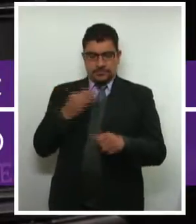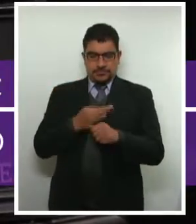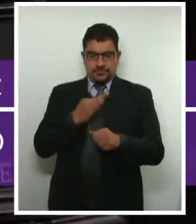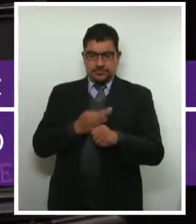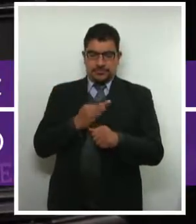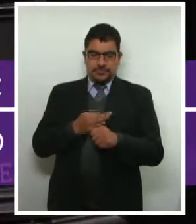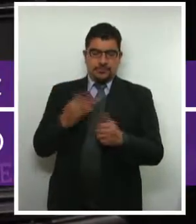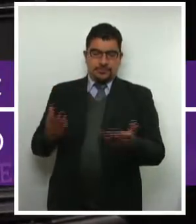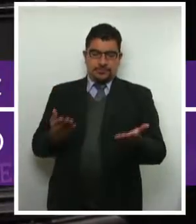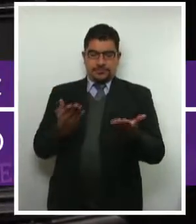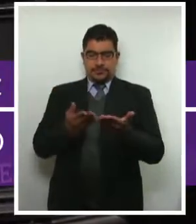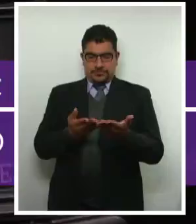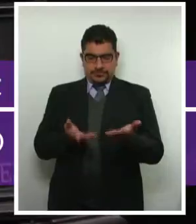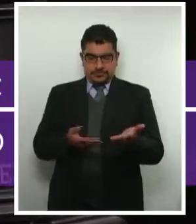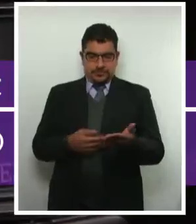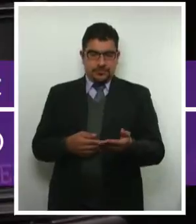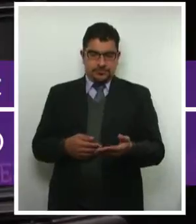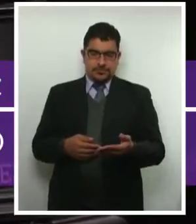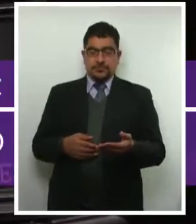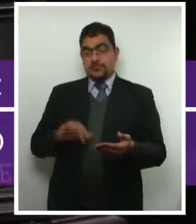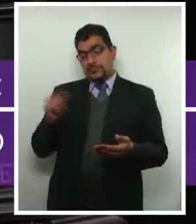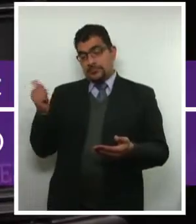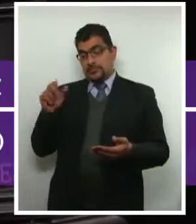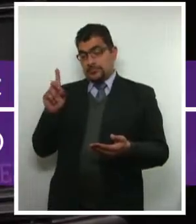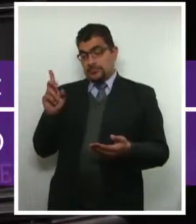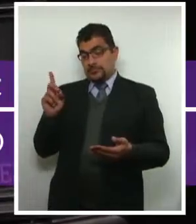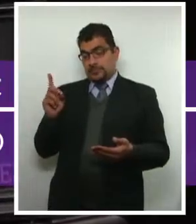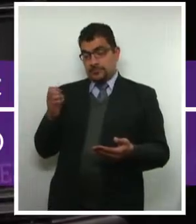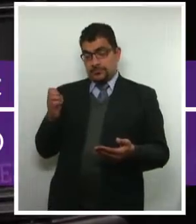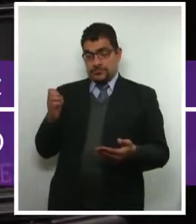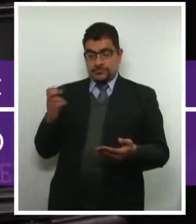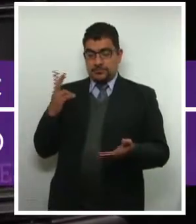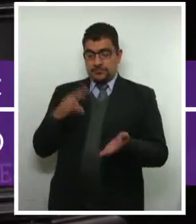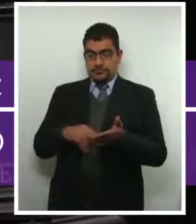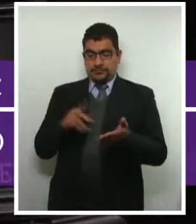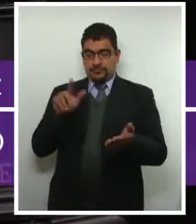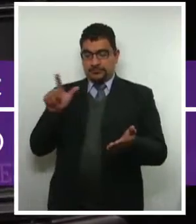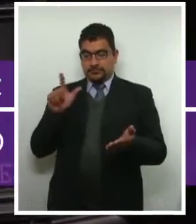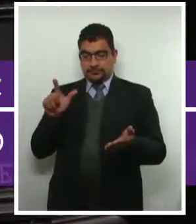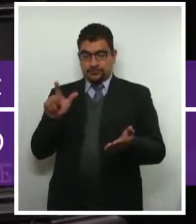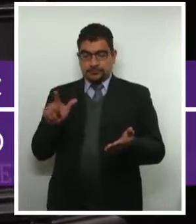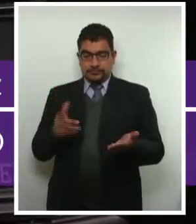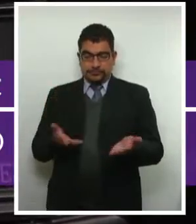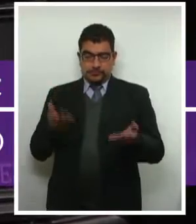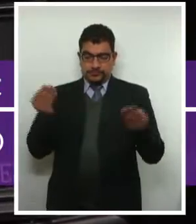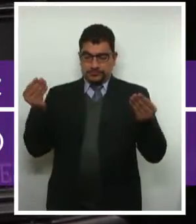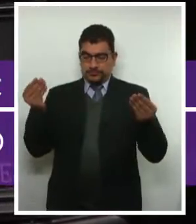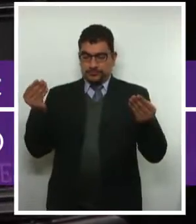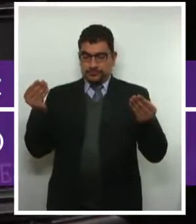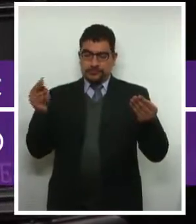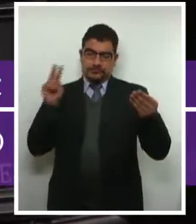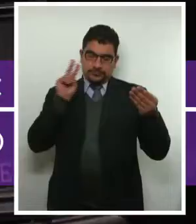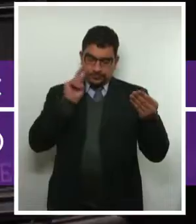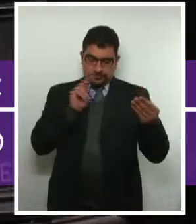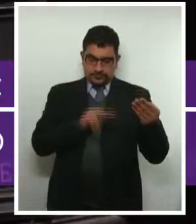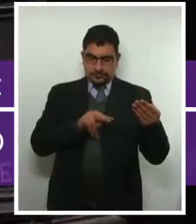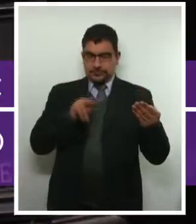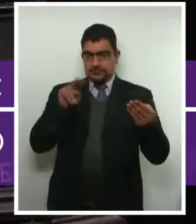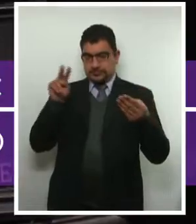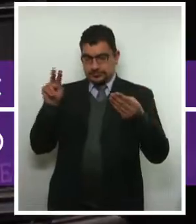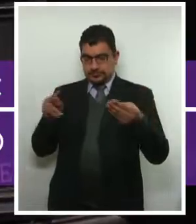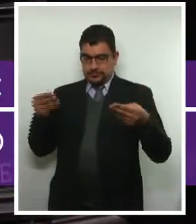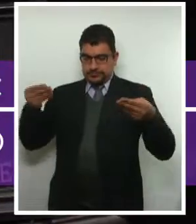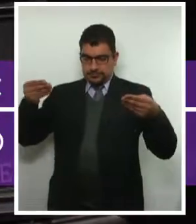y tengo este del 30 de enero de 2017. Denle una